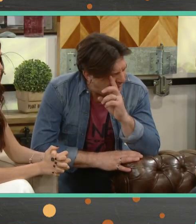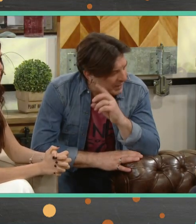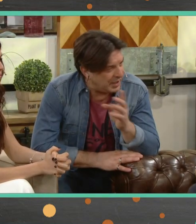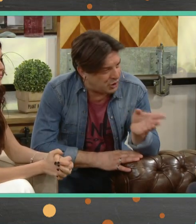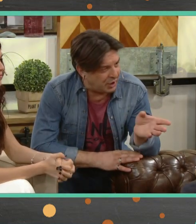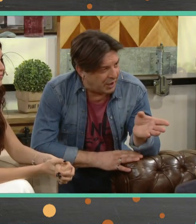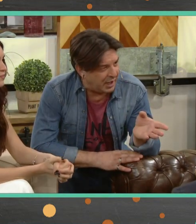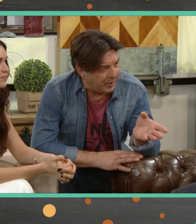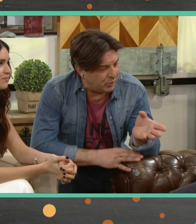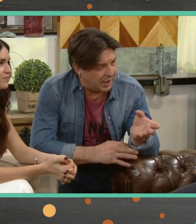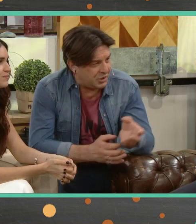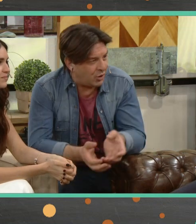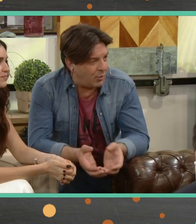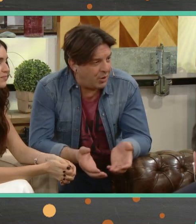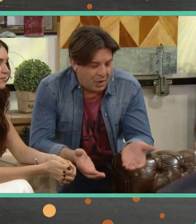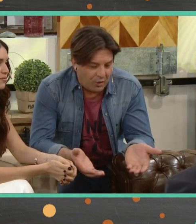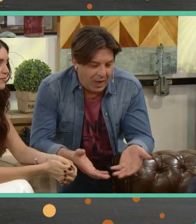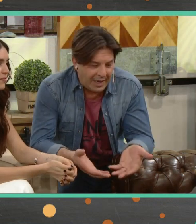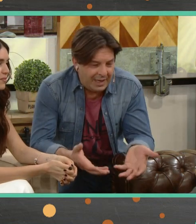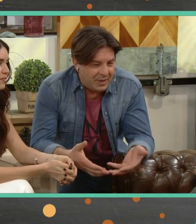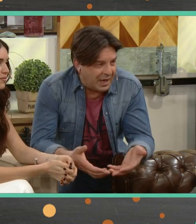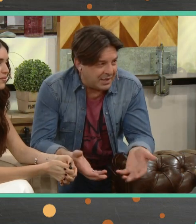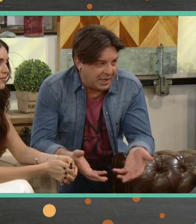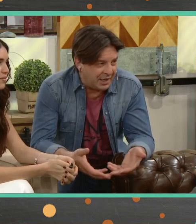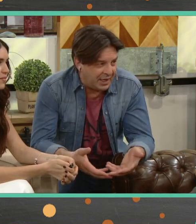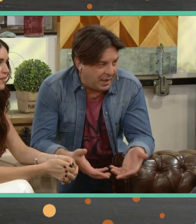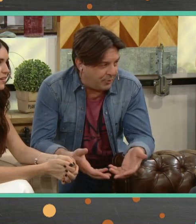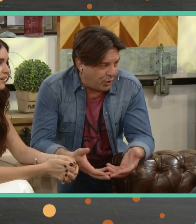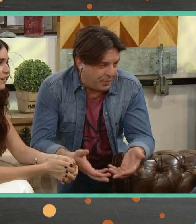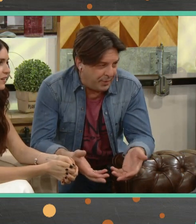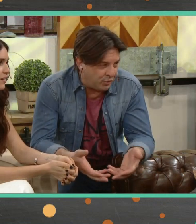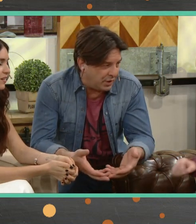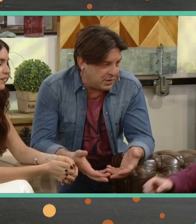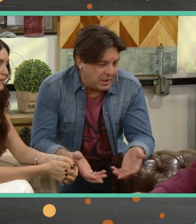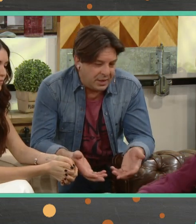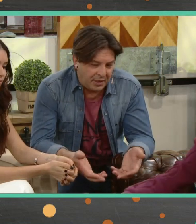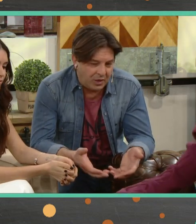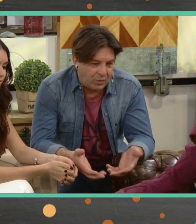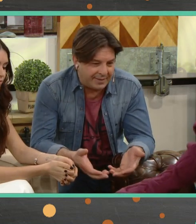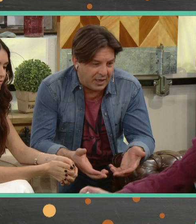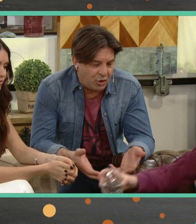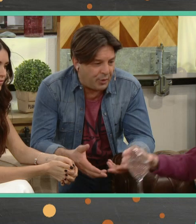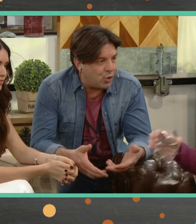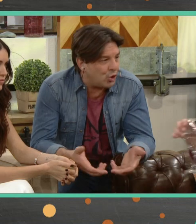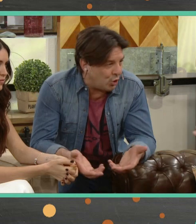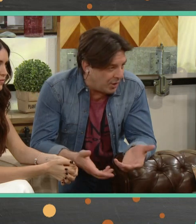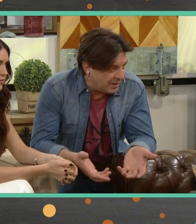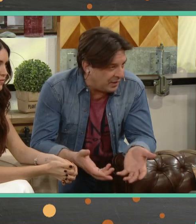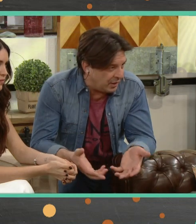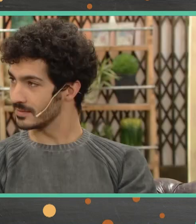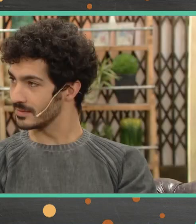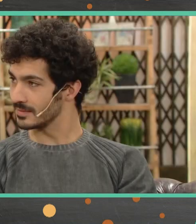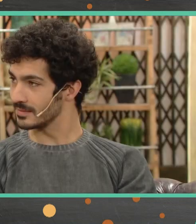claro. Justamente eso te quería preguntar, Chino. ¿Cómo es la química que se genera? Porque primero ustedes tienen como una atracción, pero un odio